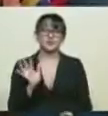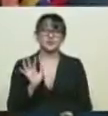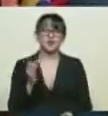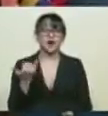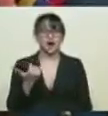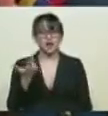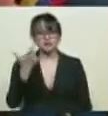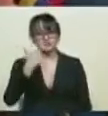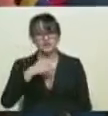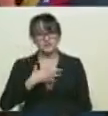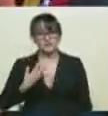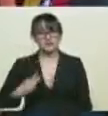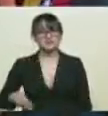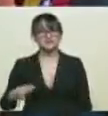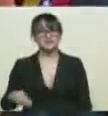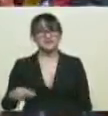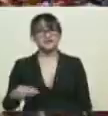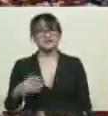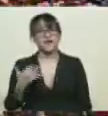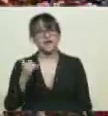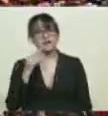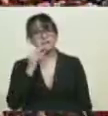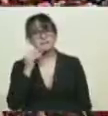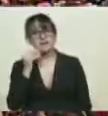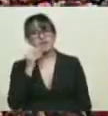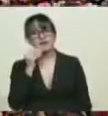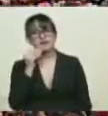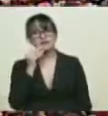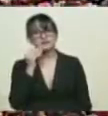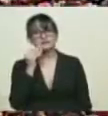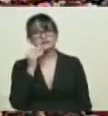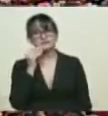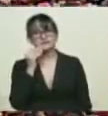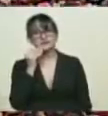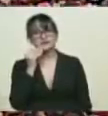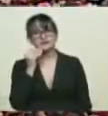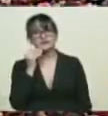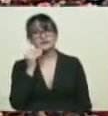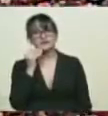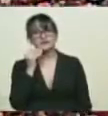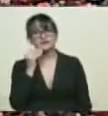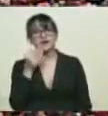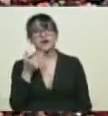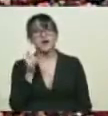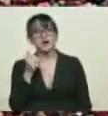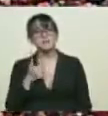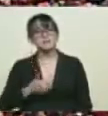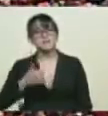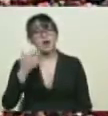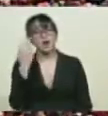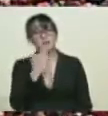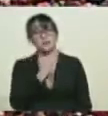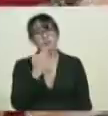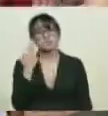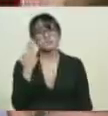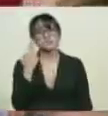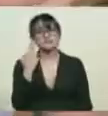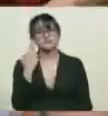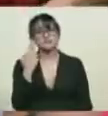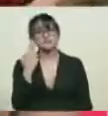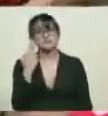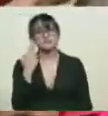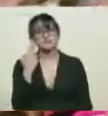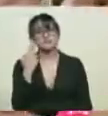Ahora soy un presidente con experiencia, con capacidad, con más compromiso. Y con eso yo vengo